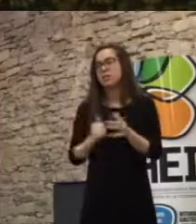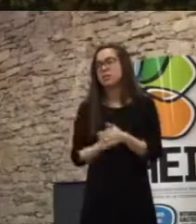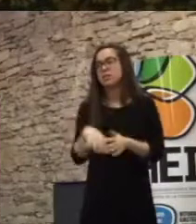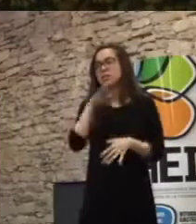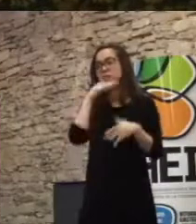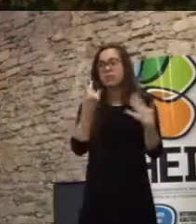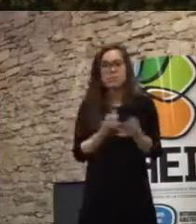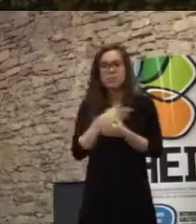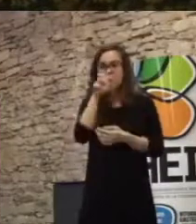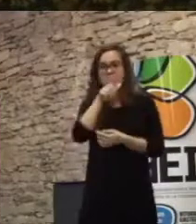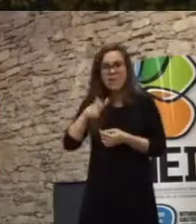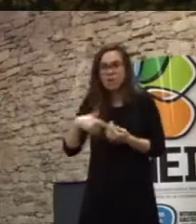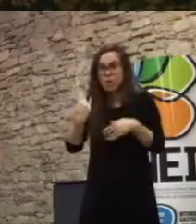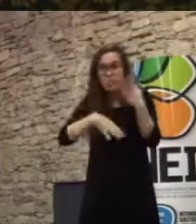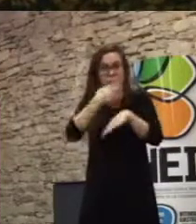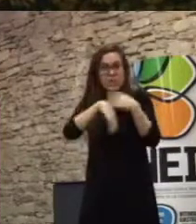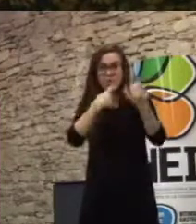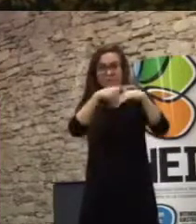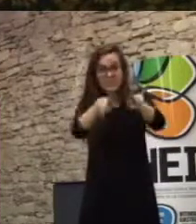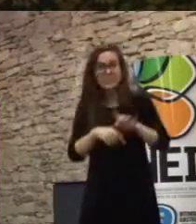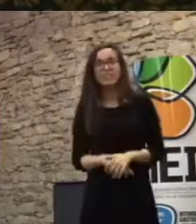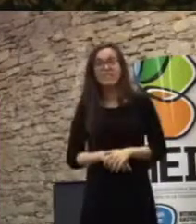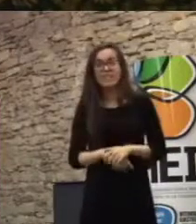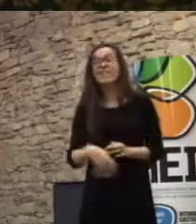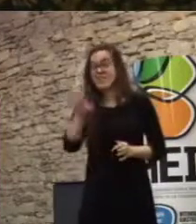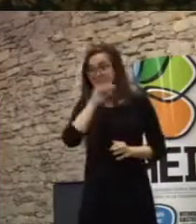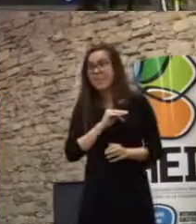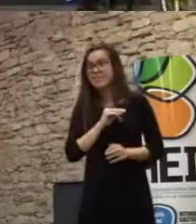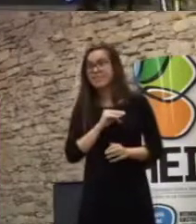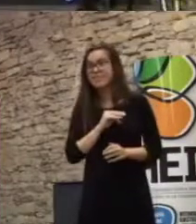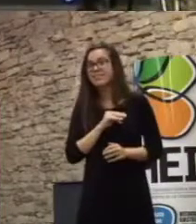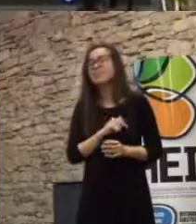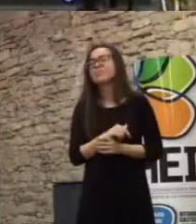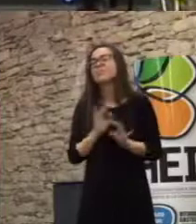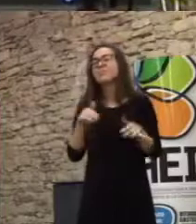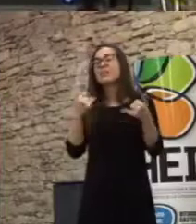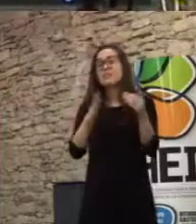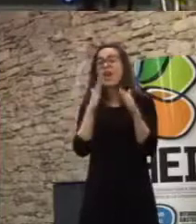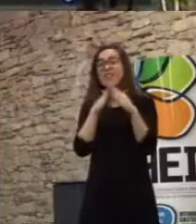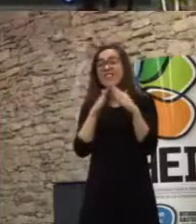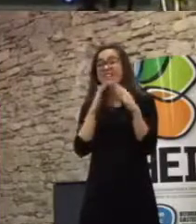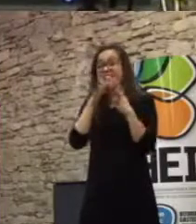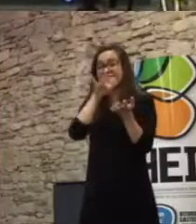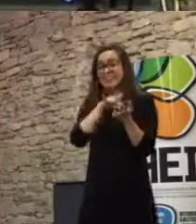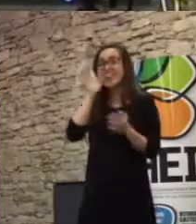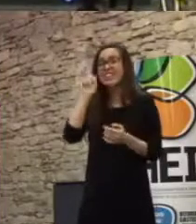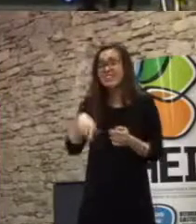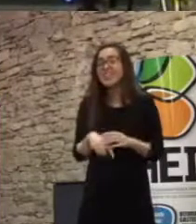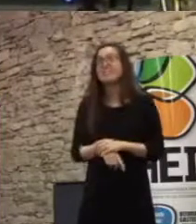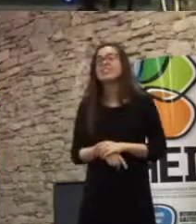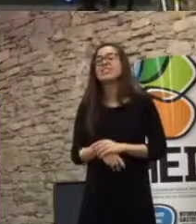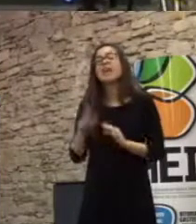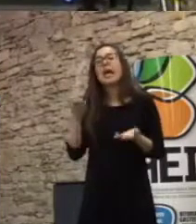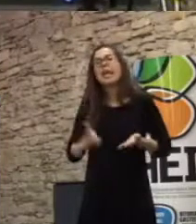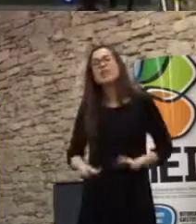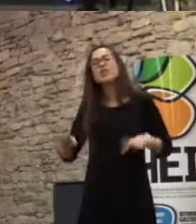procesan unas personas y cómo procesan otras para seguir la idea pero pasa hasta en casa normalmente yo no sé por qué los hijos